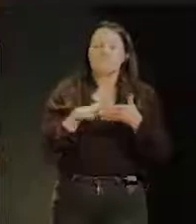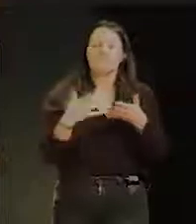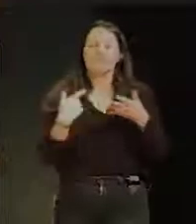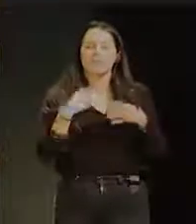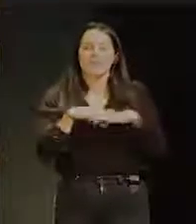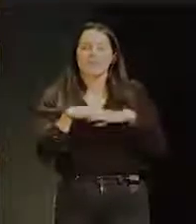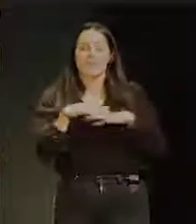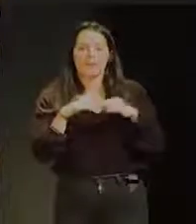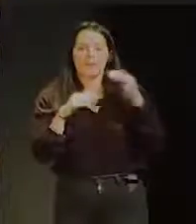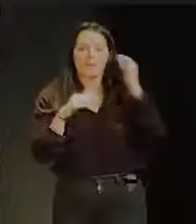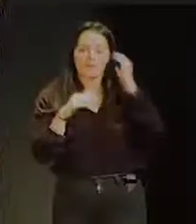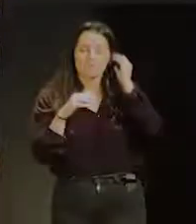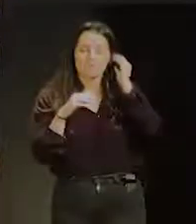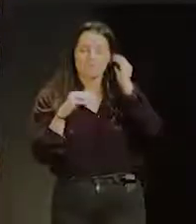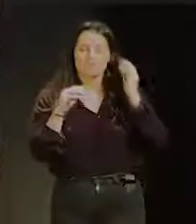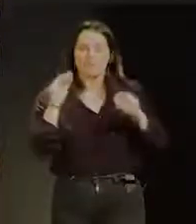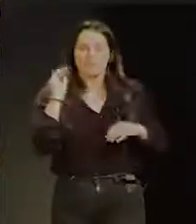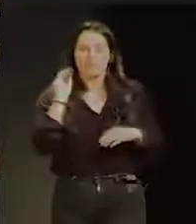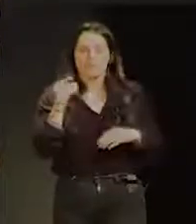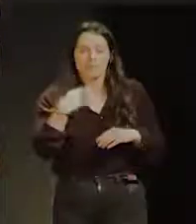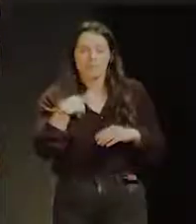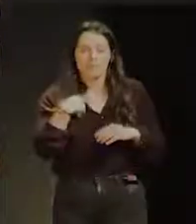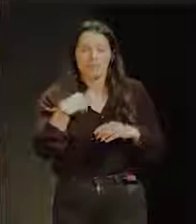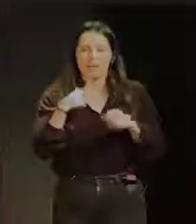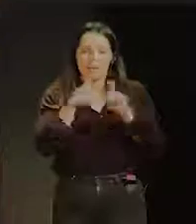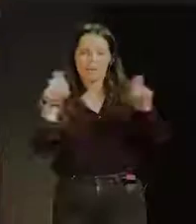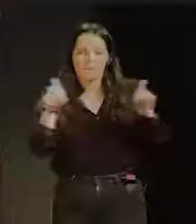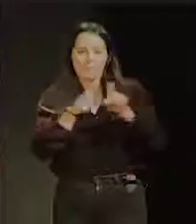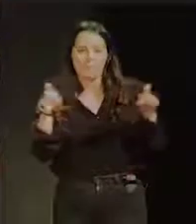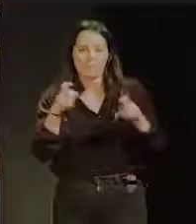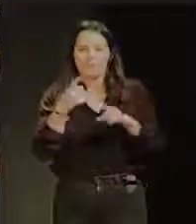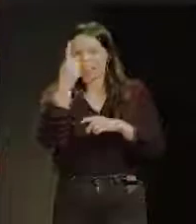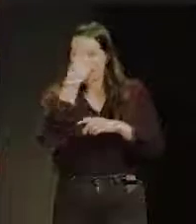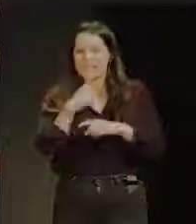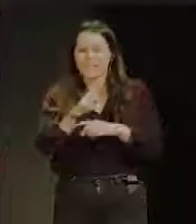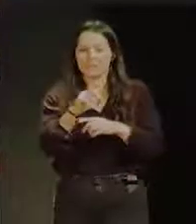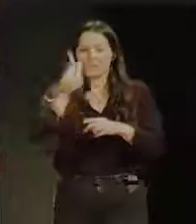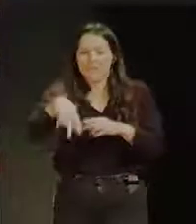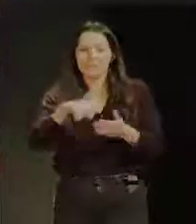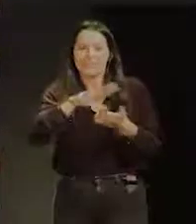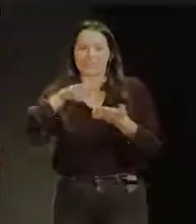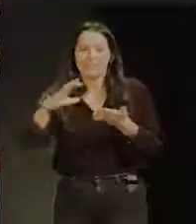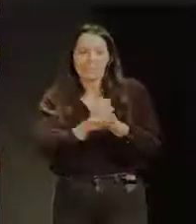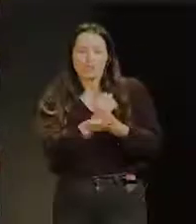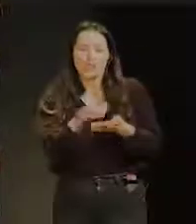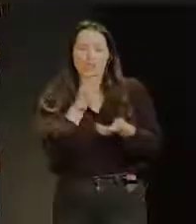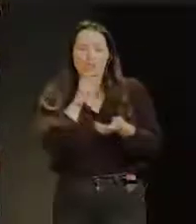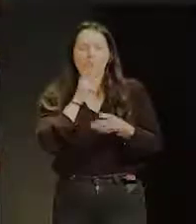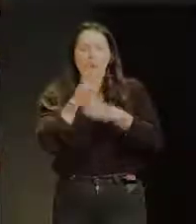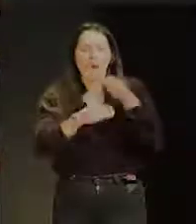para preguntarte en Attitude is Everything, ¿qué estáis haciendo con el tema de la